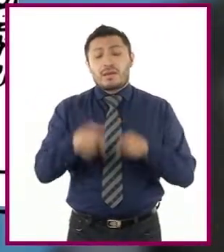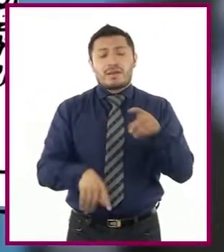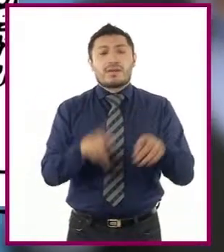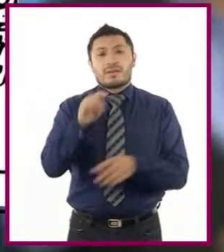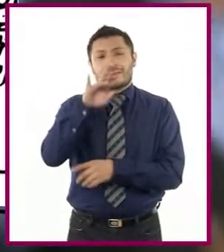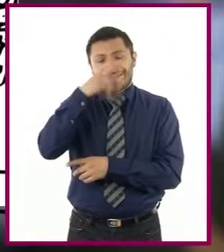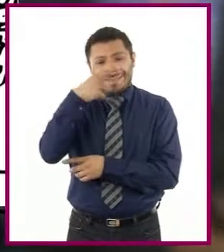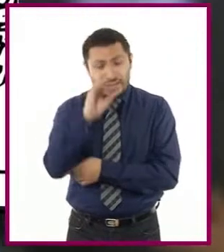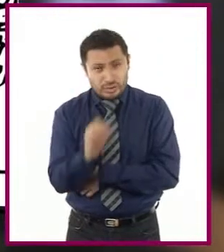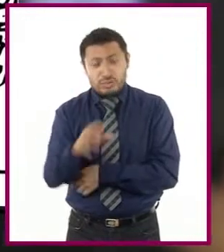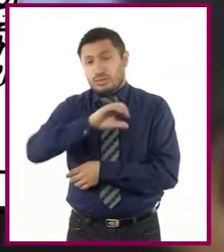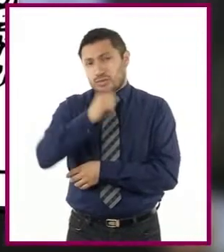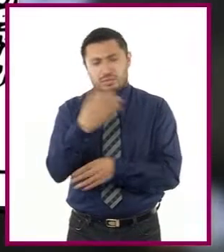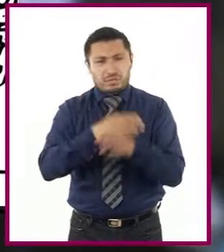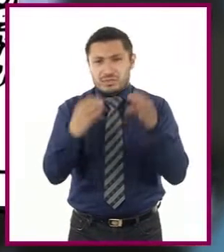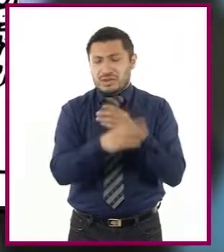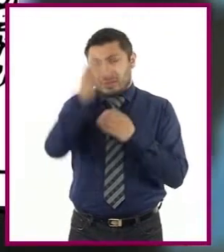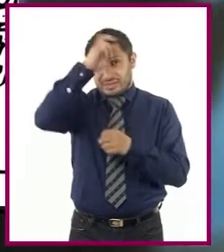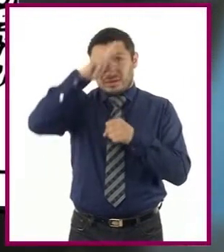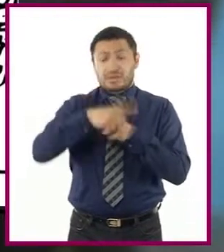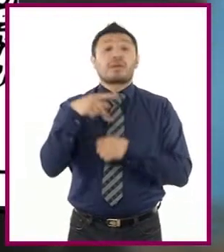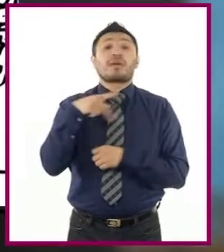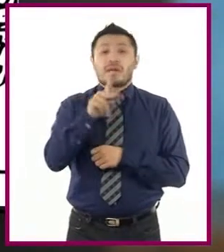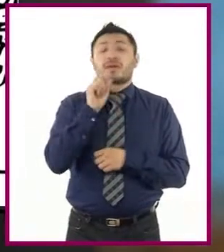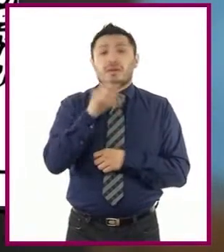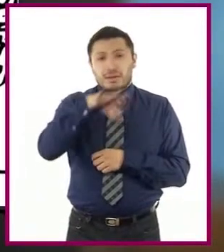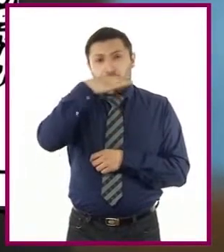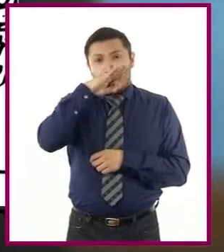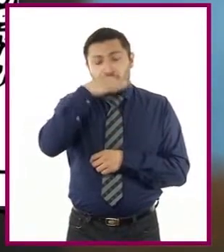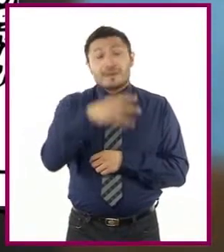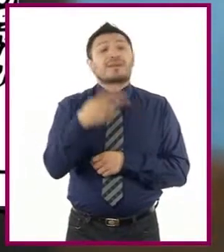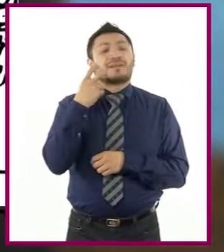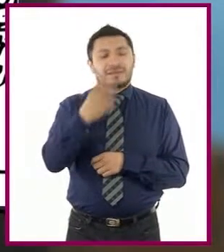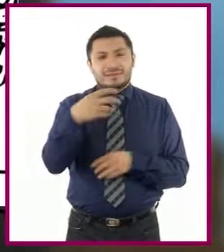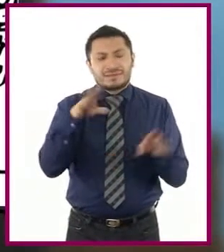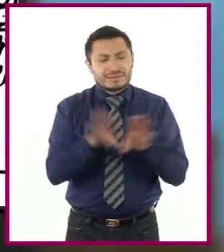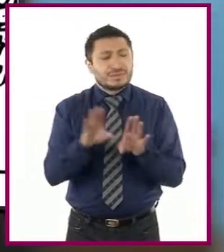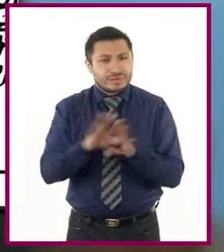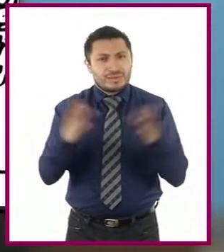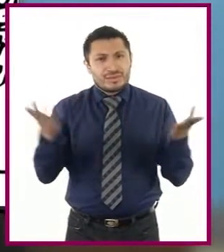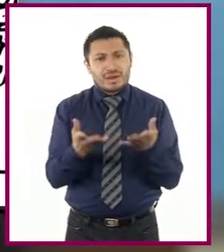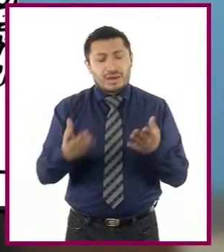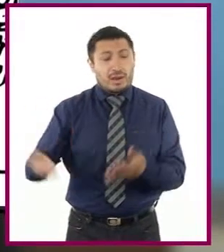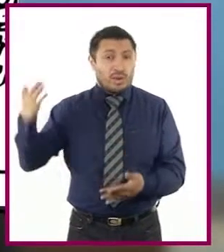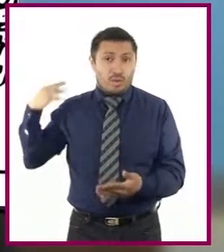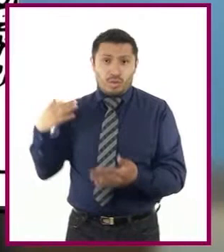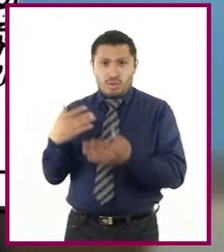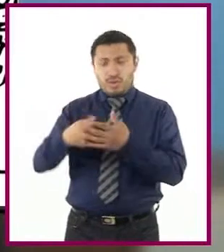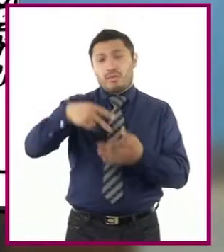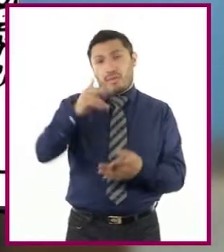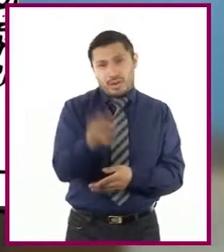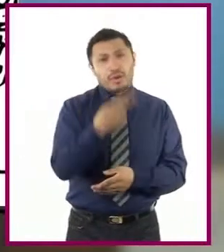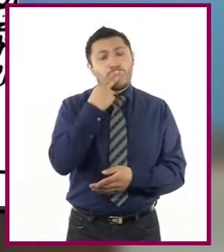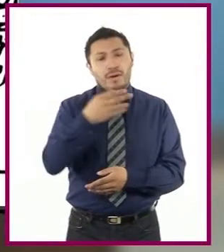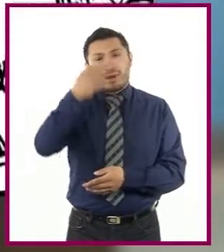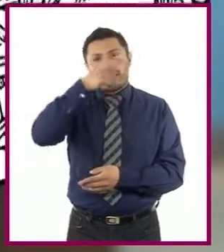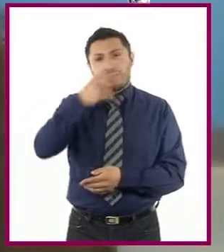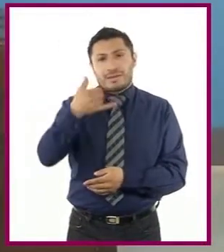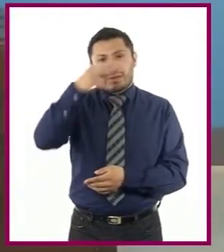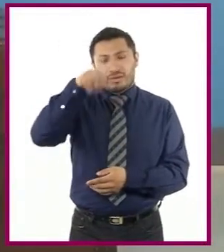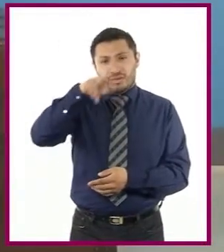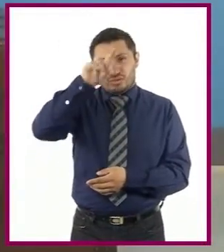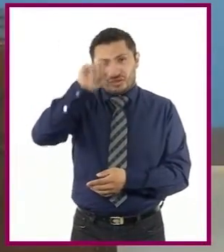u otros productos europeos, pero también en el maíz, exactamente como lo habían hecho siempre, salvo que utilizaban yuntas y